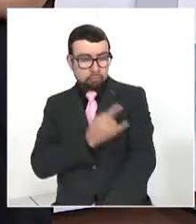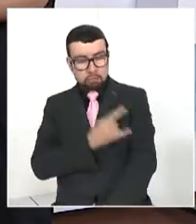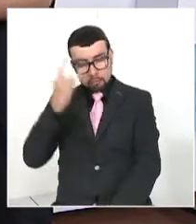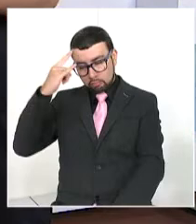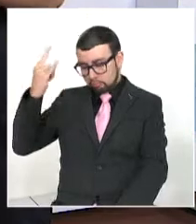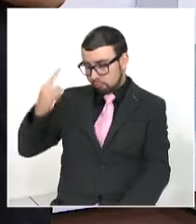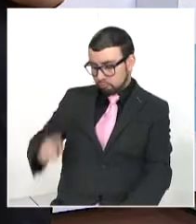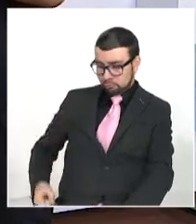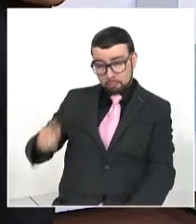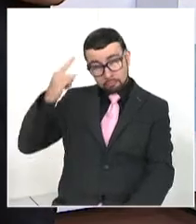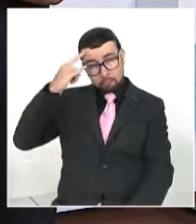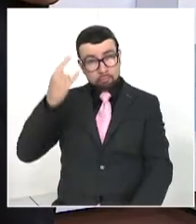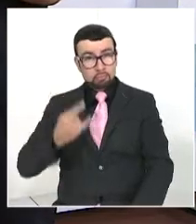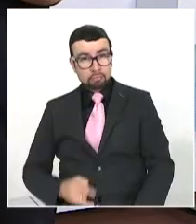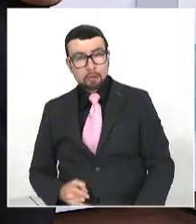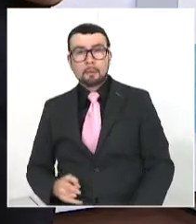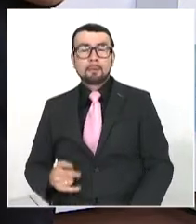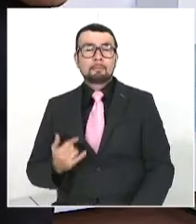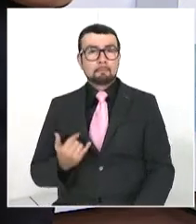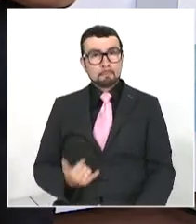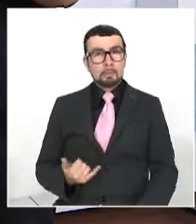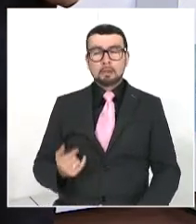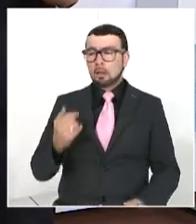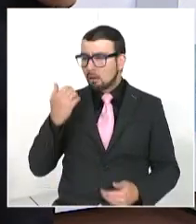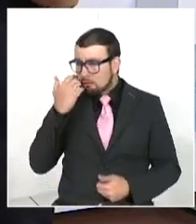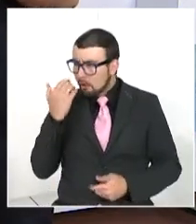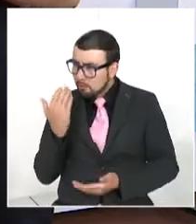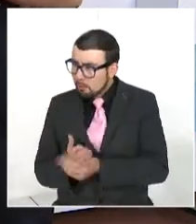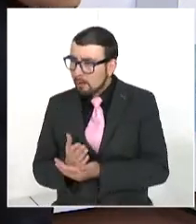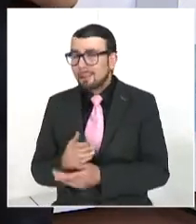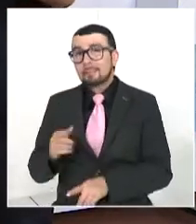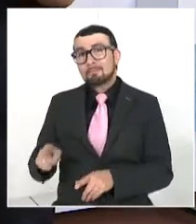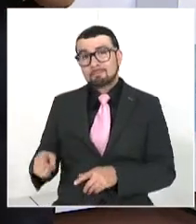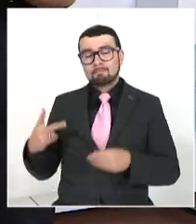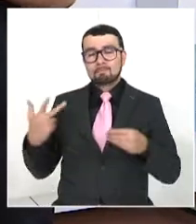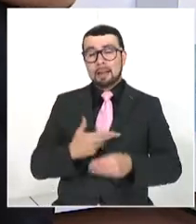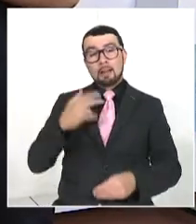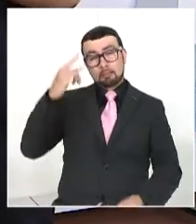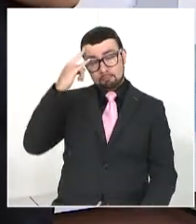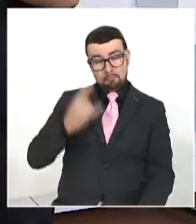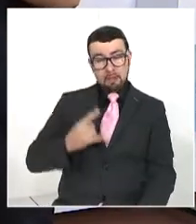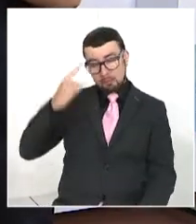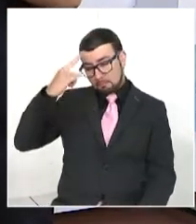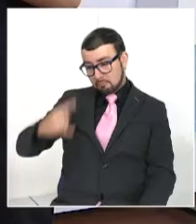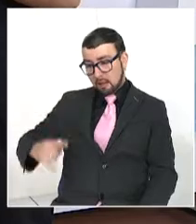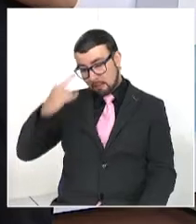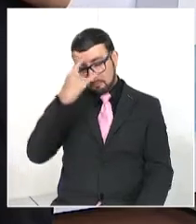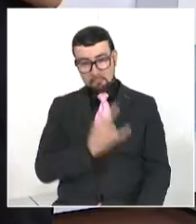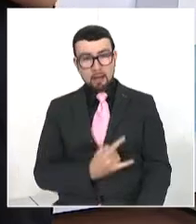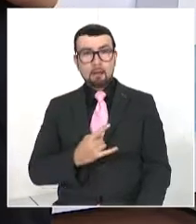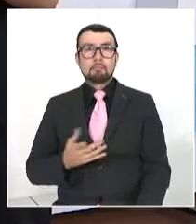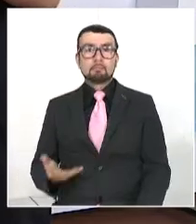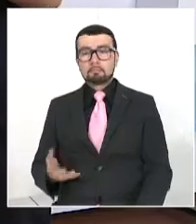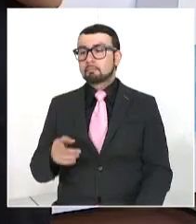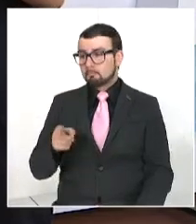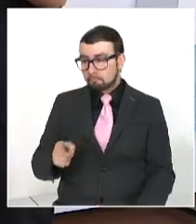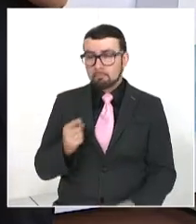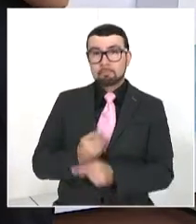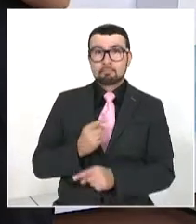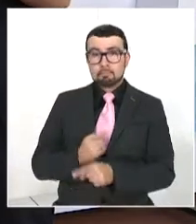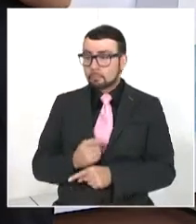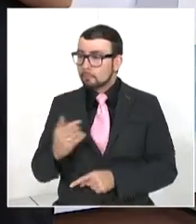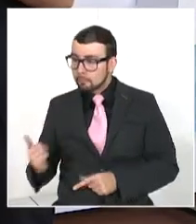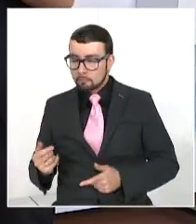esta patología se dejó de conectar ciertas zonas del cuerpo con el cerebro y en muchas también lo deja de hacer. Lo importante aquí es que